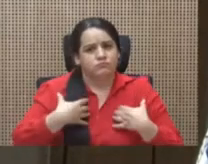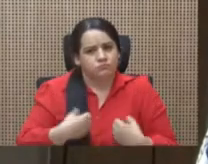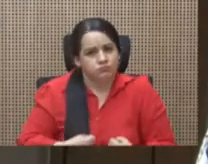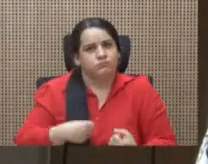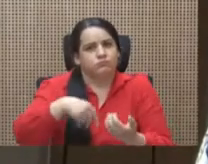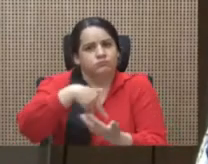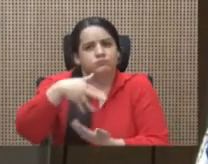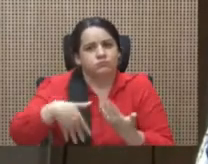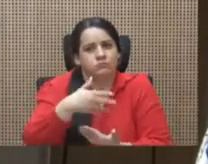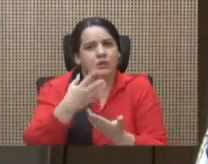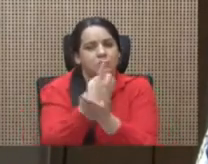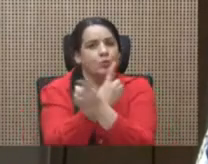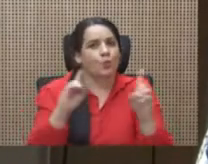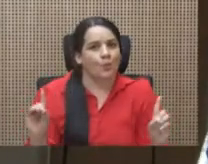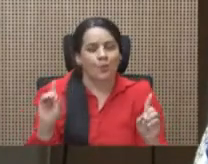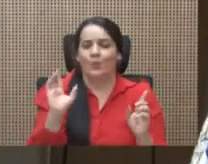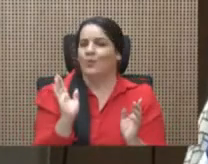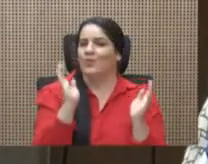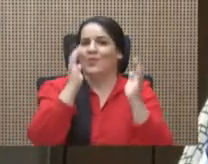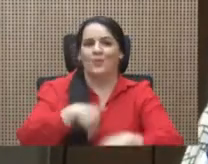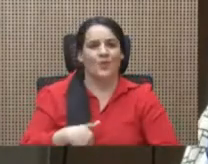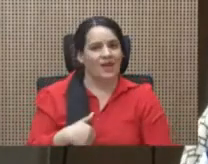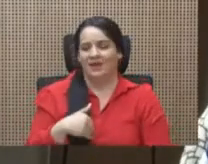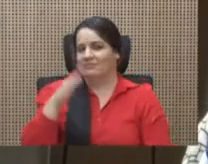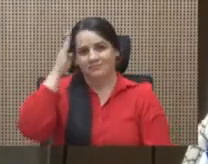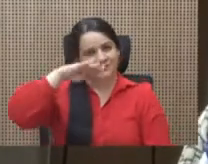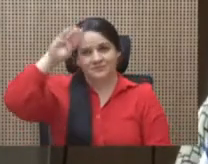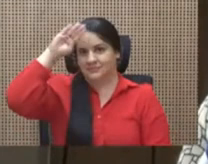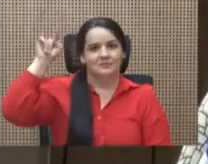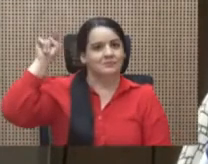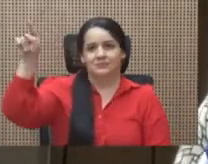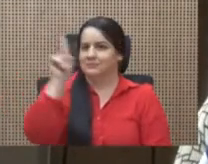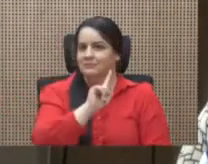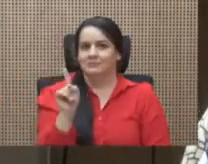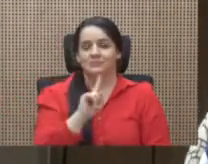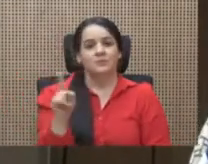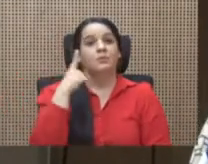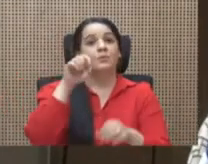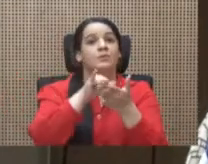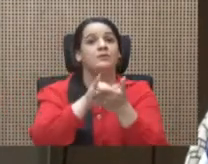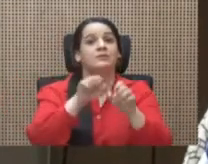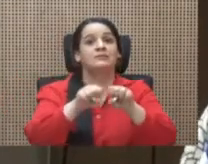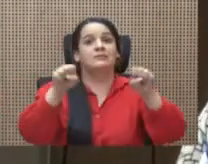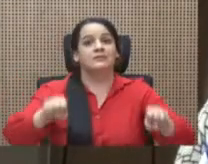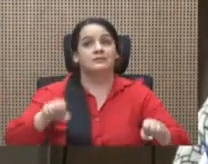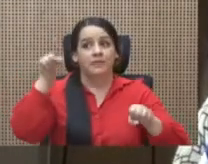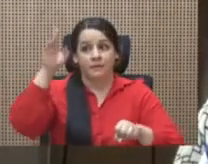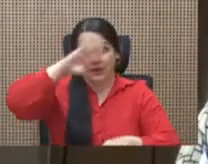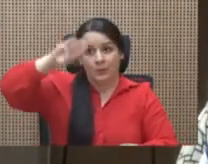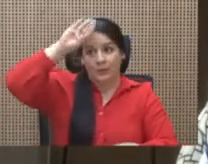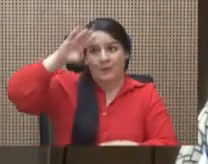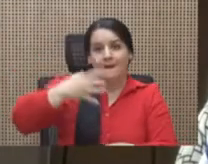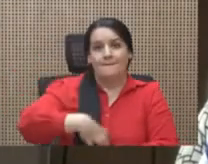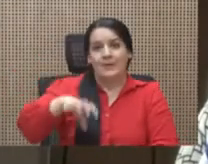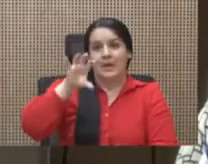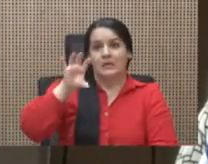democracia, no existen en Cuba. Y por lo tanto, el régimen cubano merece el